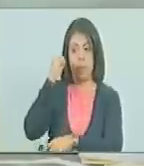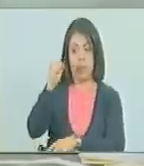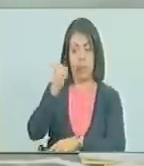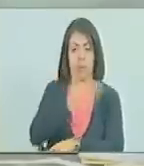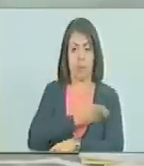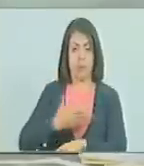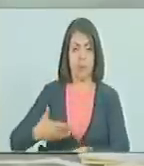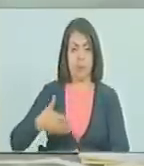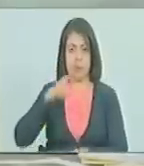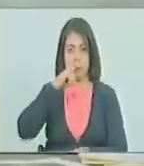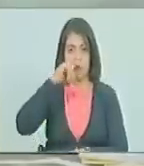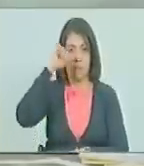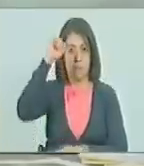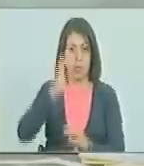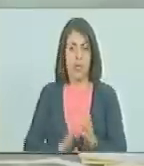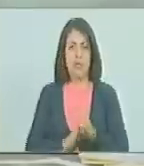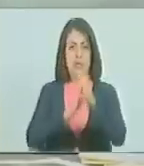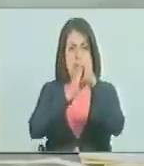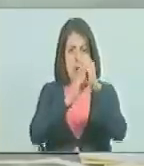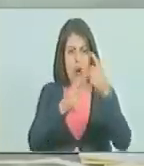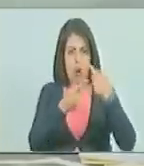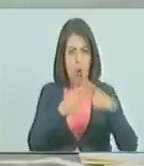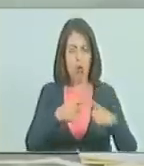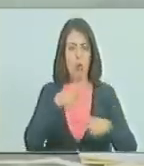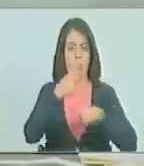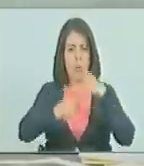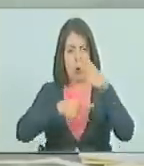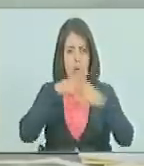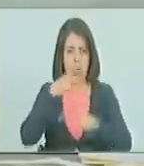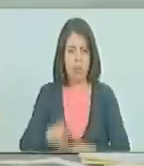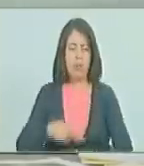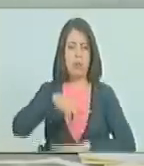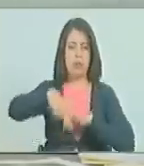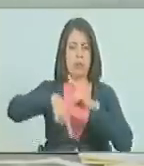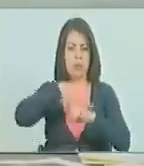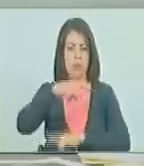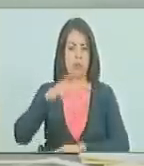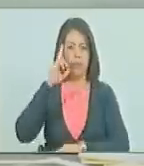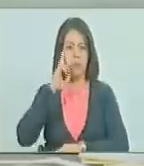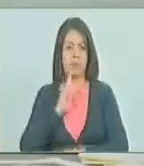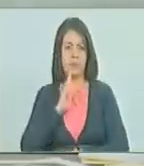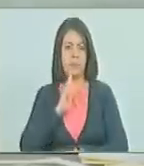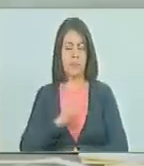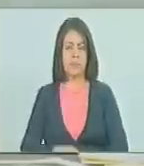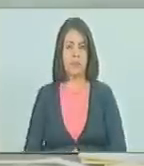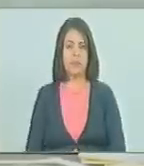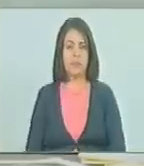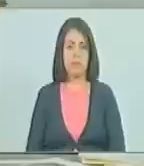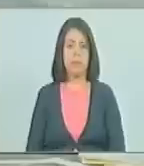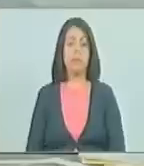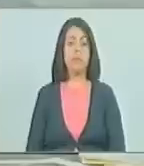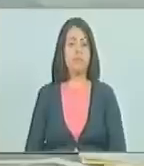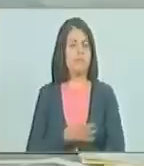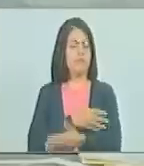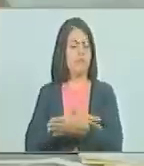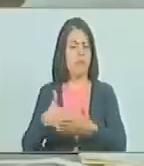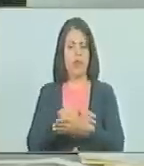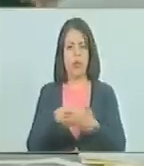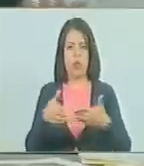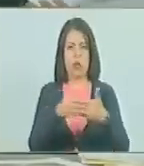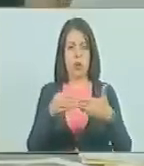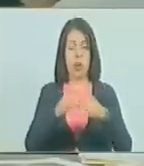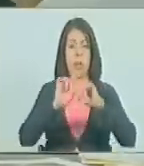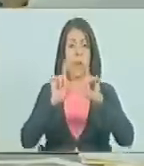al presidente y otros dirigentes, el presidente Nicolás Maduro y otros dirigentes de la Revolución Bolivariana, por cientos de millones de dólares,